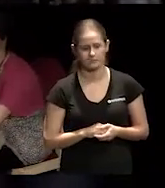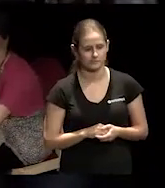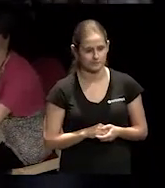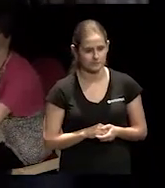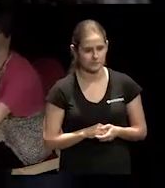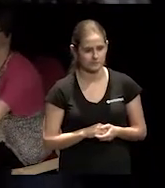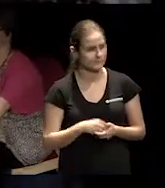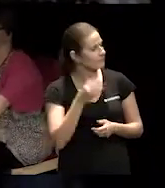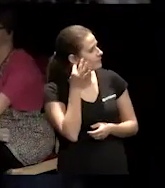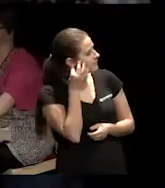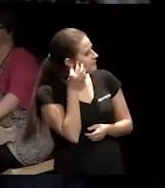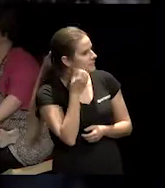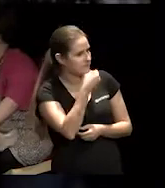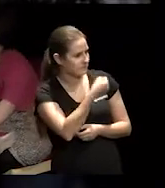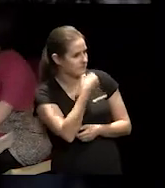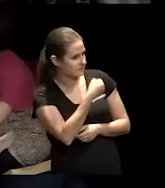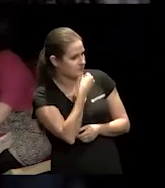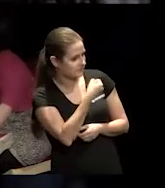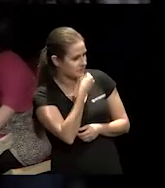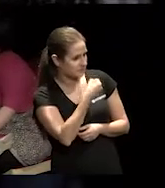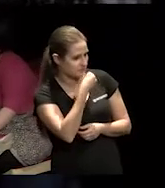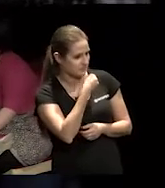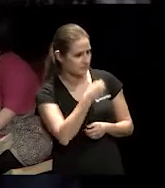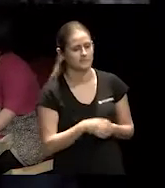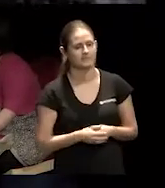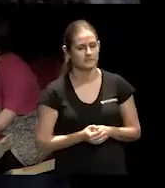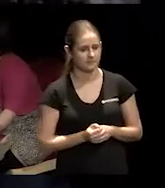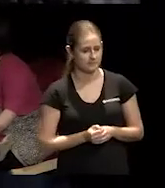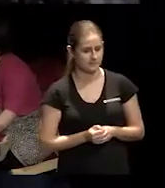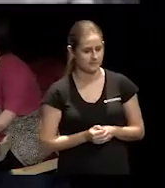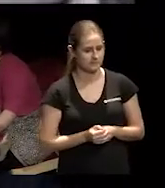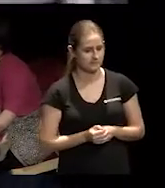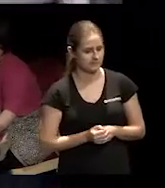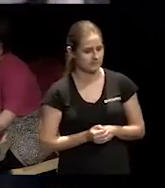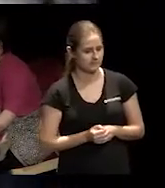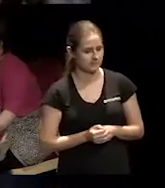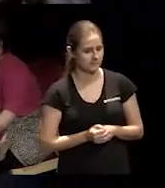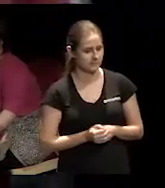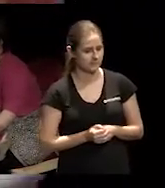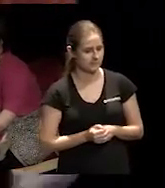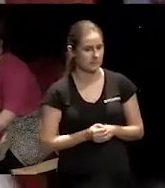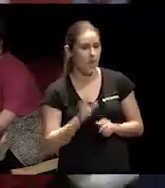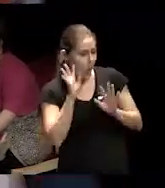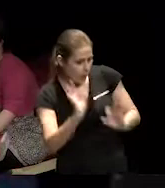Oh, your daddy's rich, and your man is good looking. Cuidado la silla que se va.